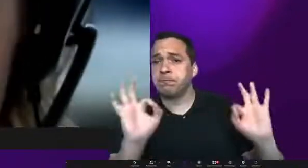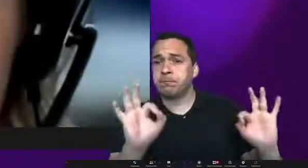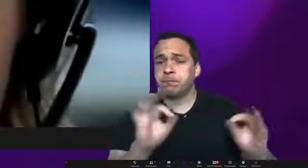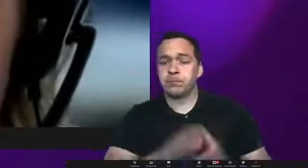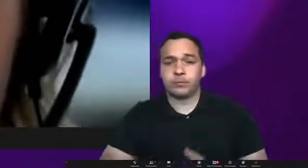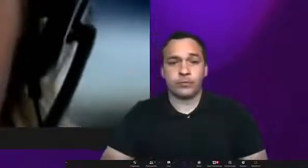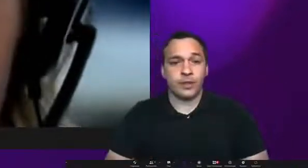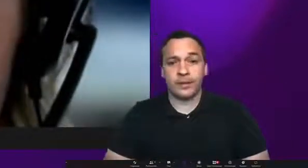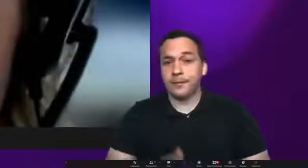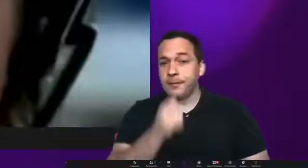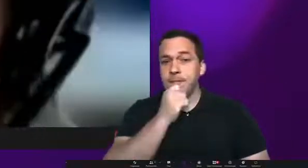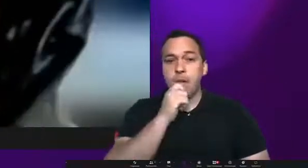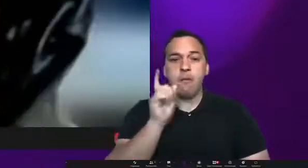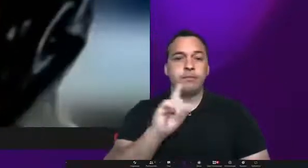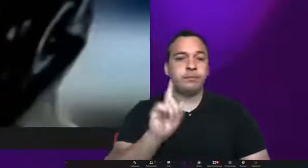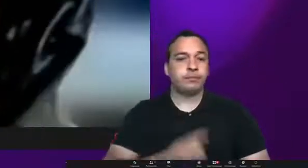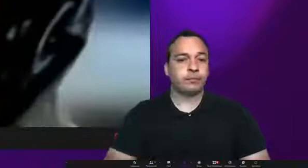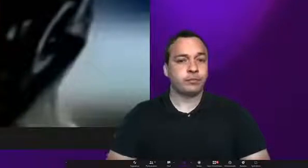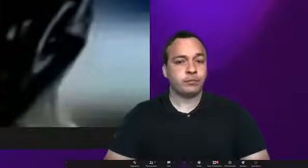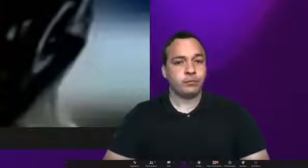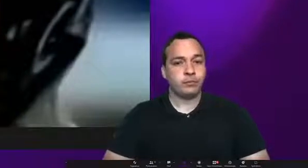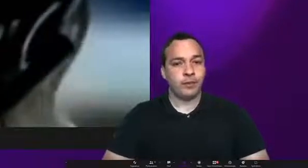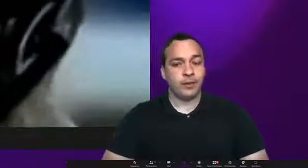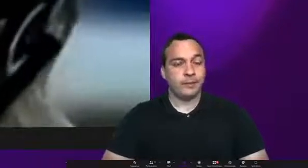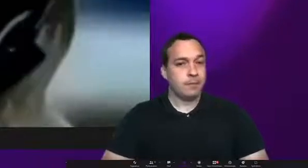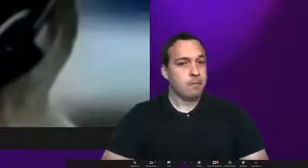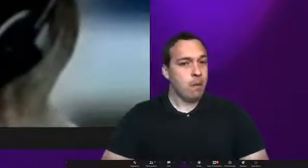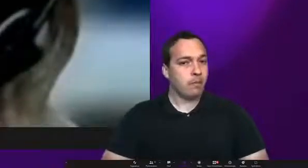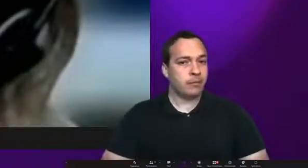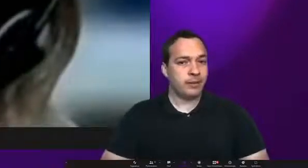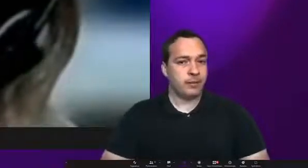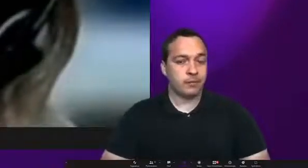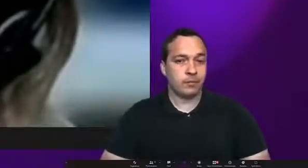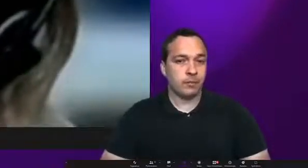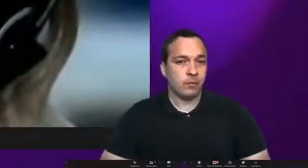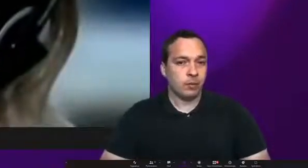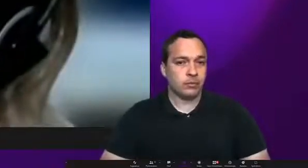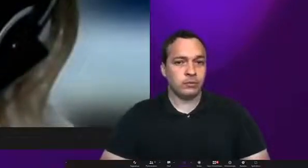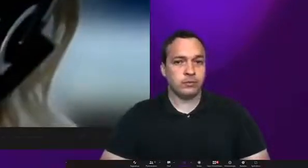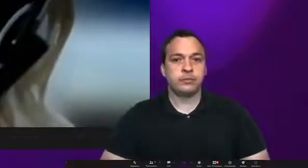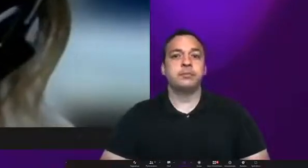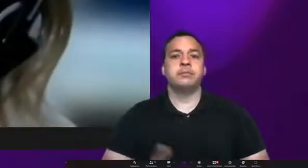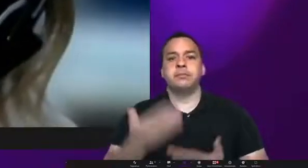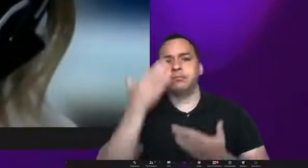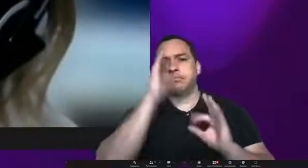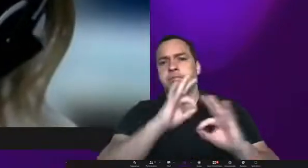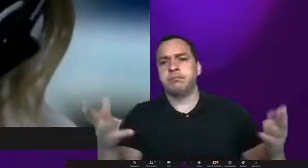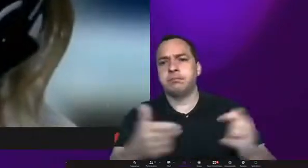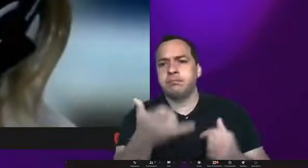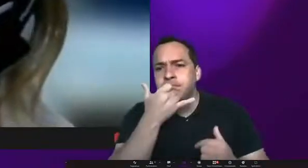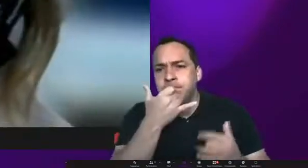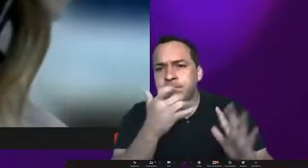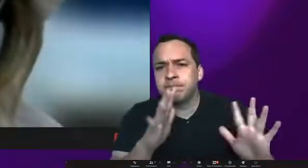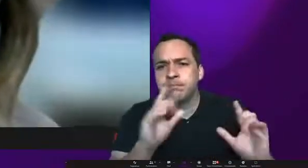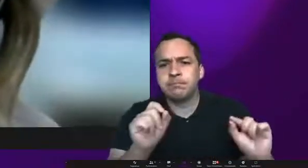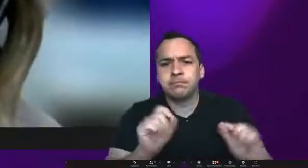Todavía no. Sí. ¿O sí? Empezó. Sí, muchas gracias. Disculpen.